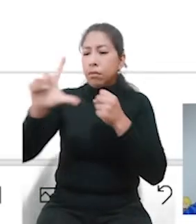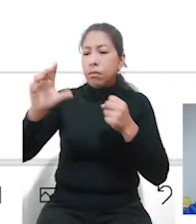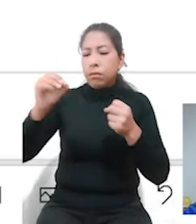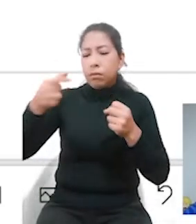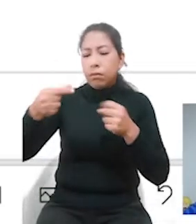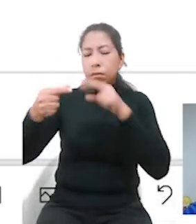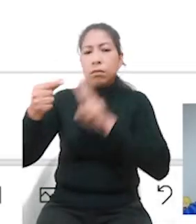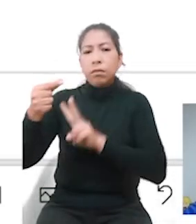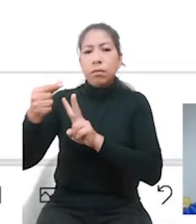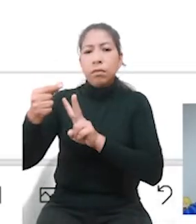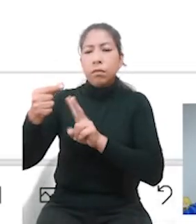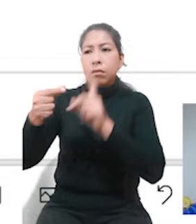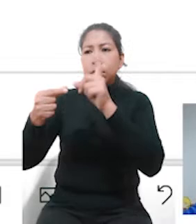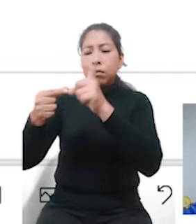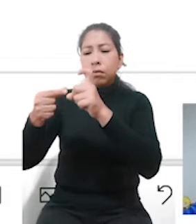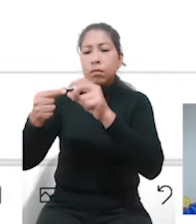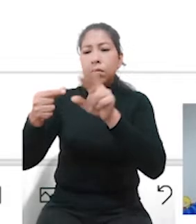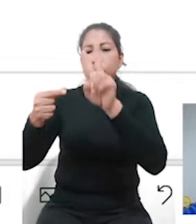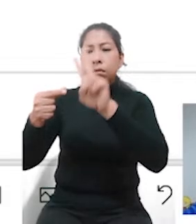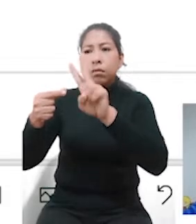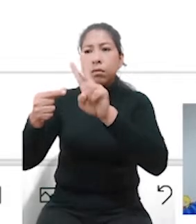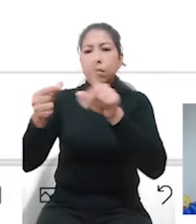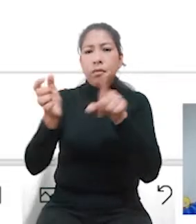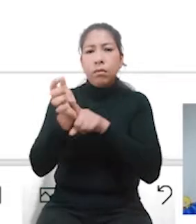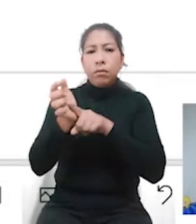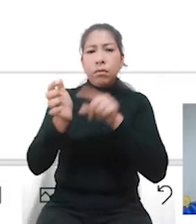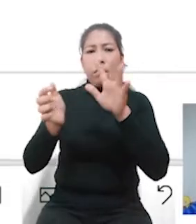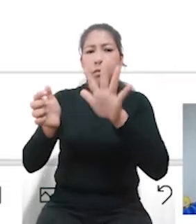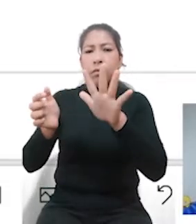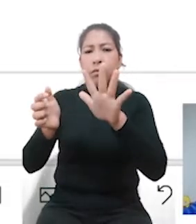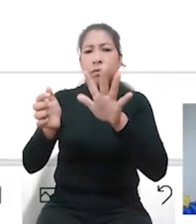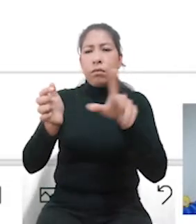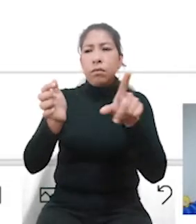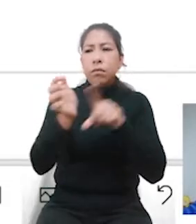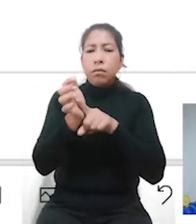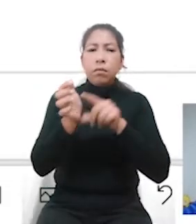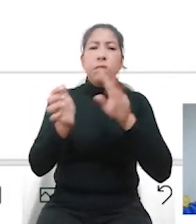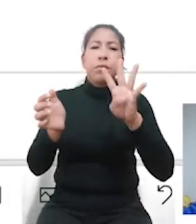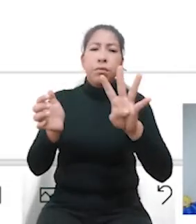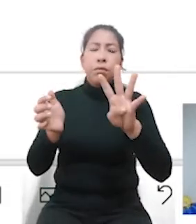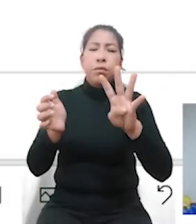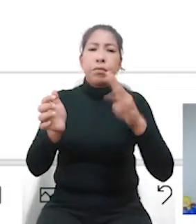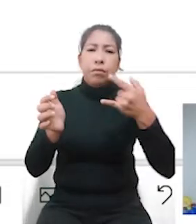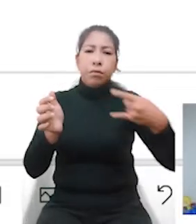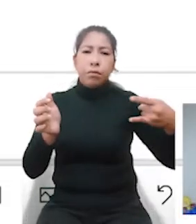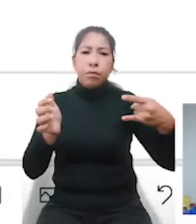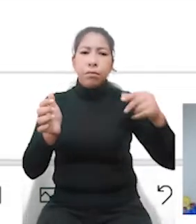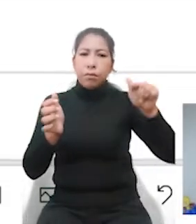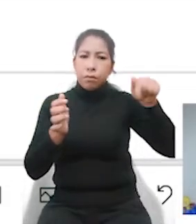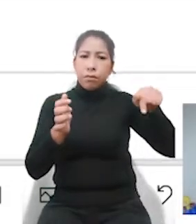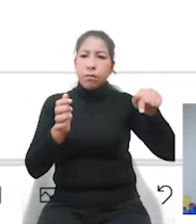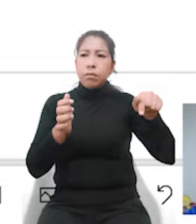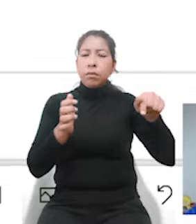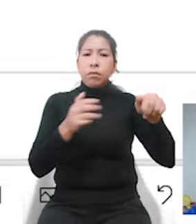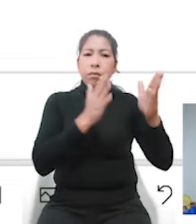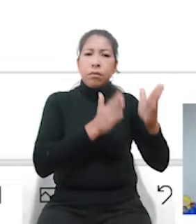logaritmo en base 2 de x al cuadrado menos 5x menos 4. Y en el